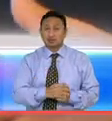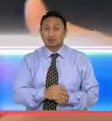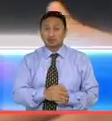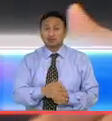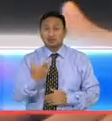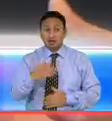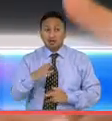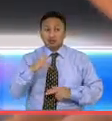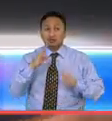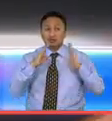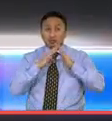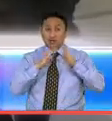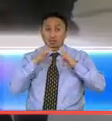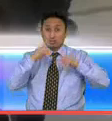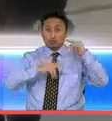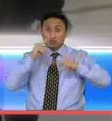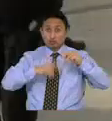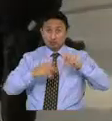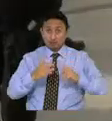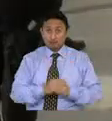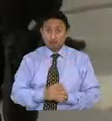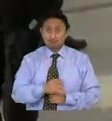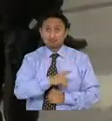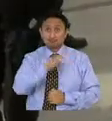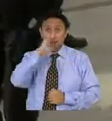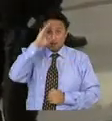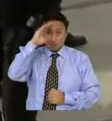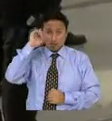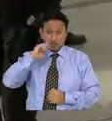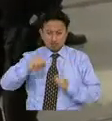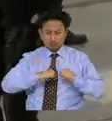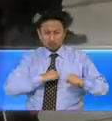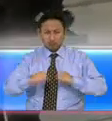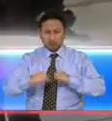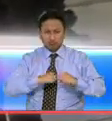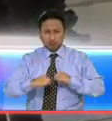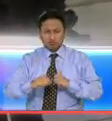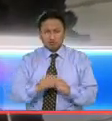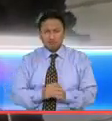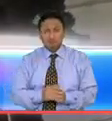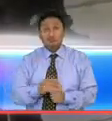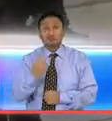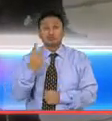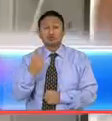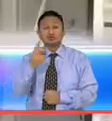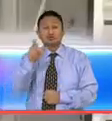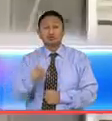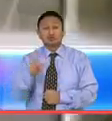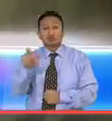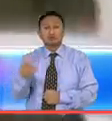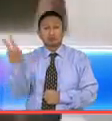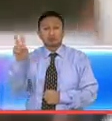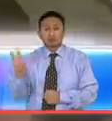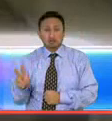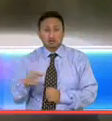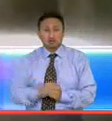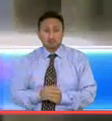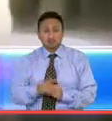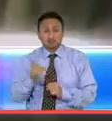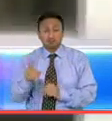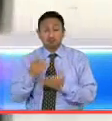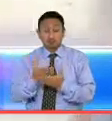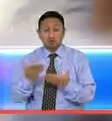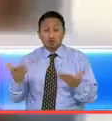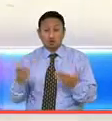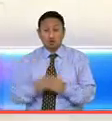casa, pues él está invirtiendo su casa. La policía trabaja intensamente en la localización de los dos ciudadanos venezolanos, pues entre las